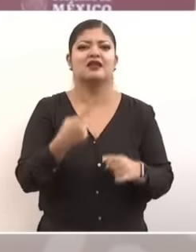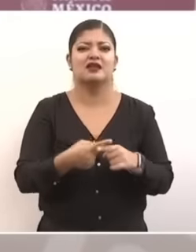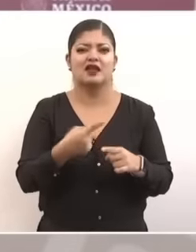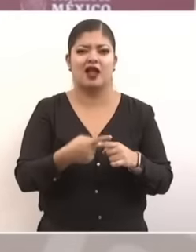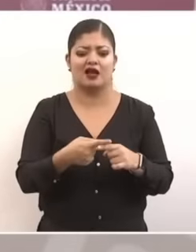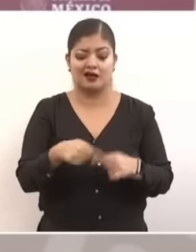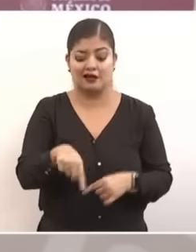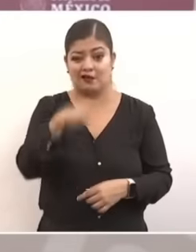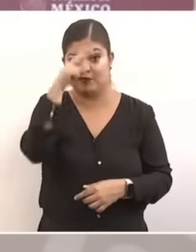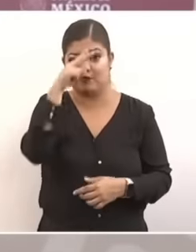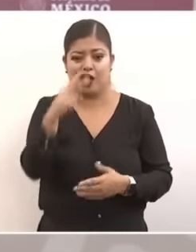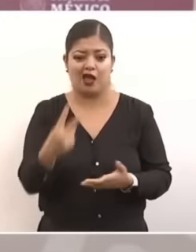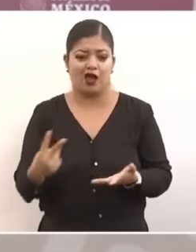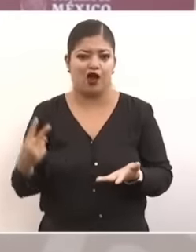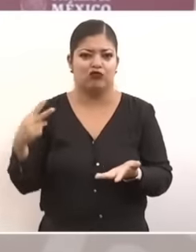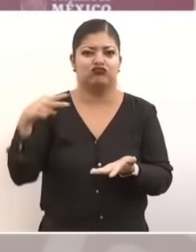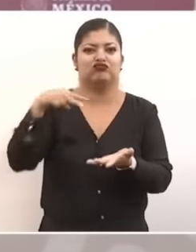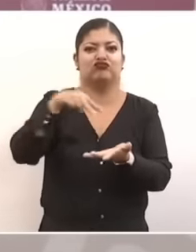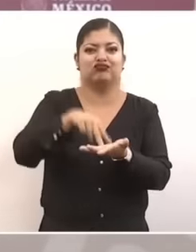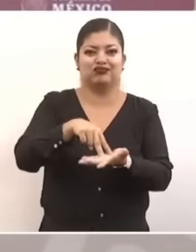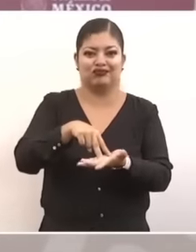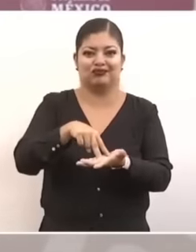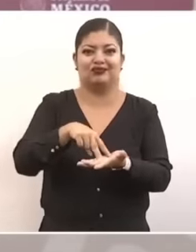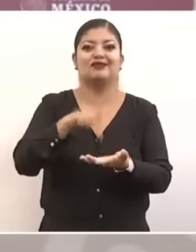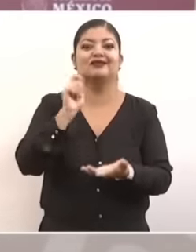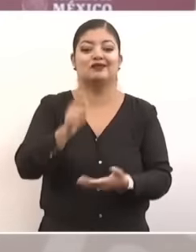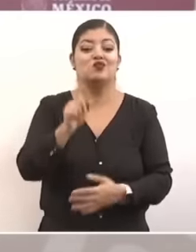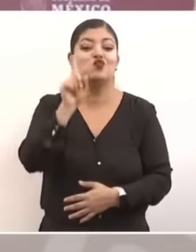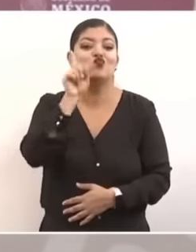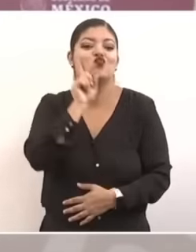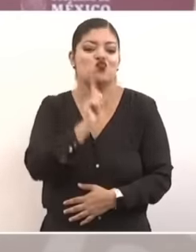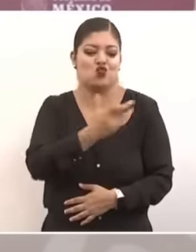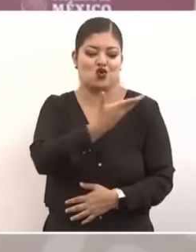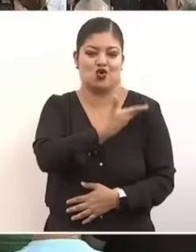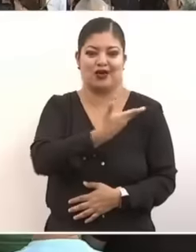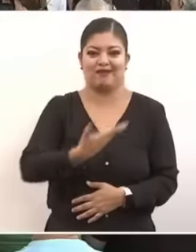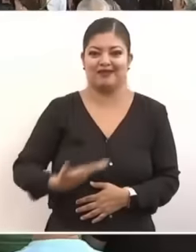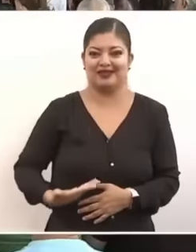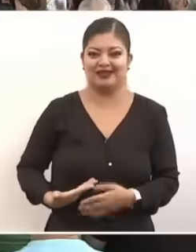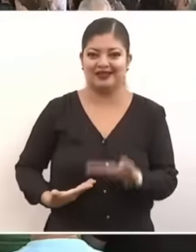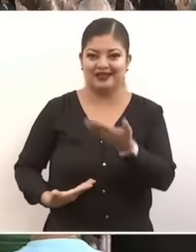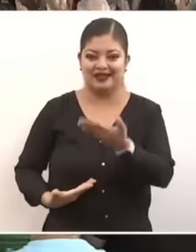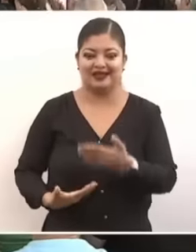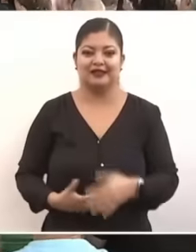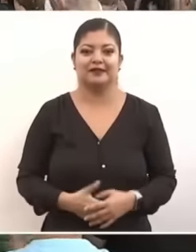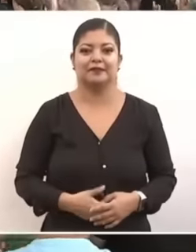en México, vamos a tener en México una presidenta.